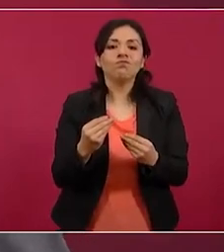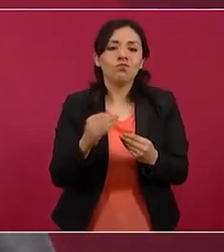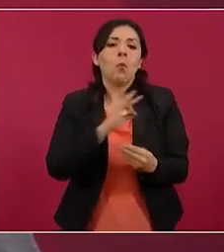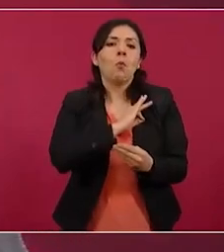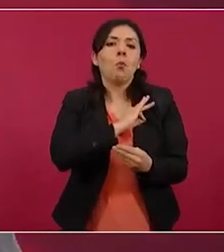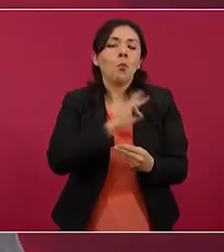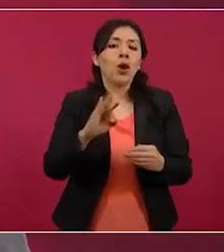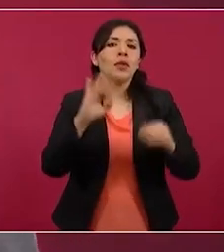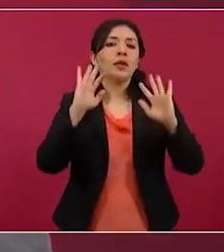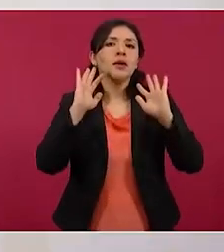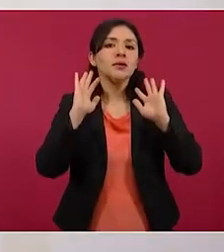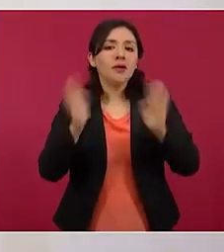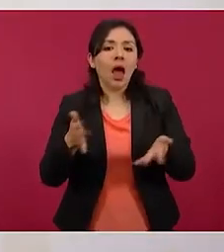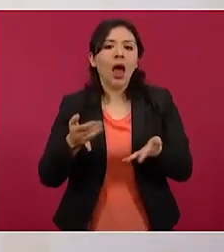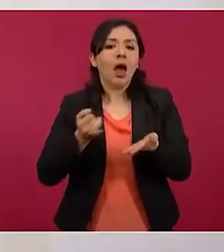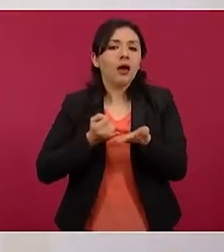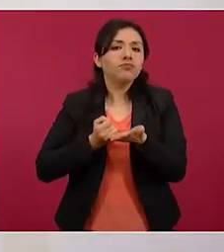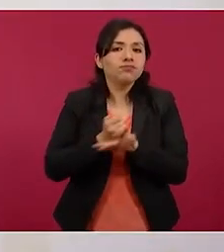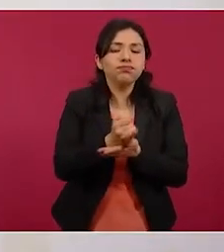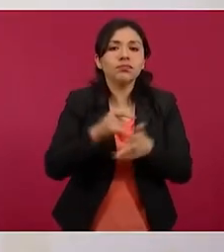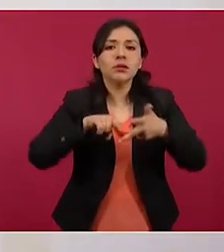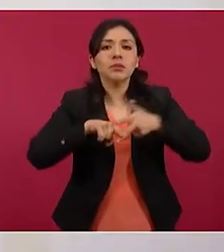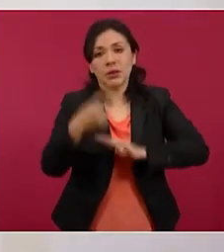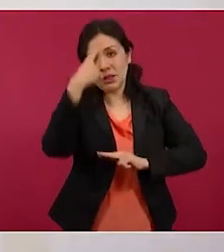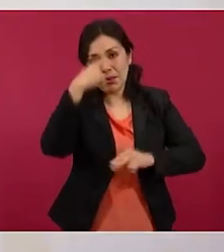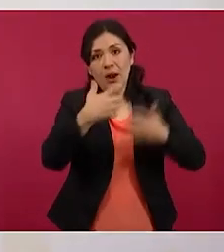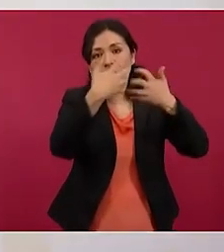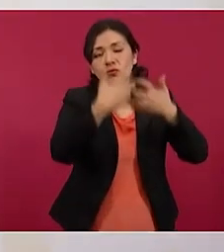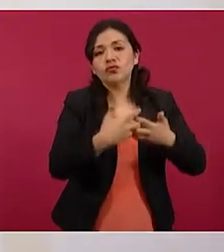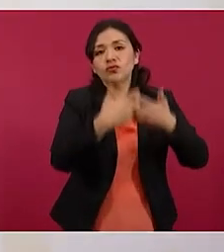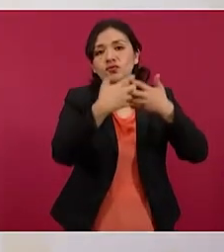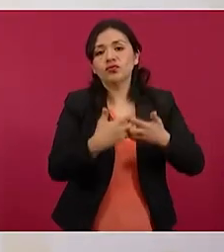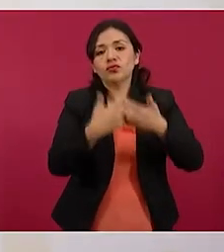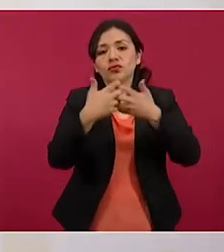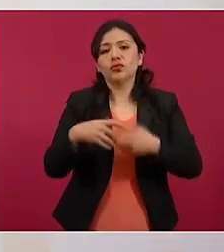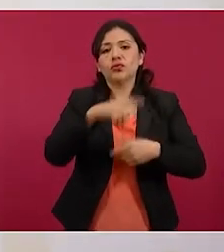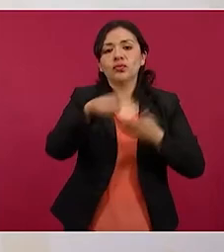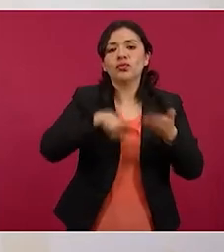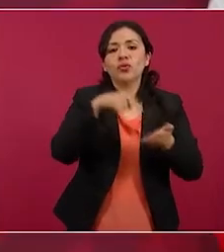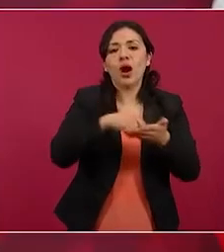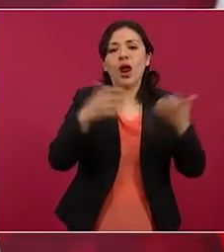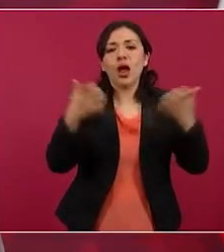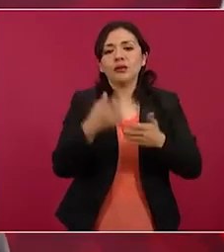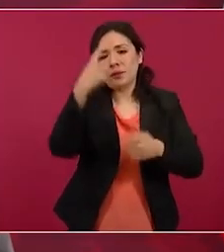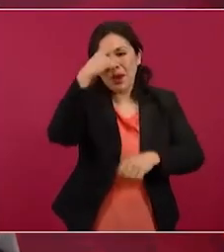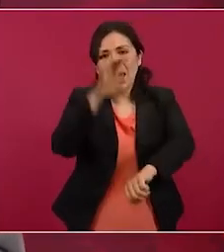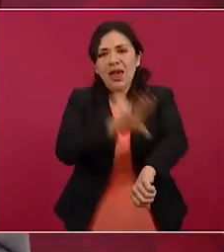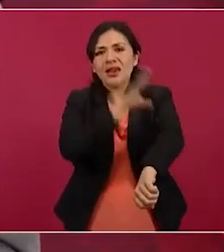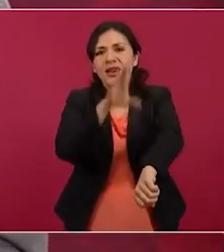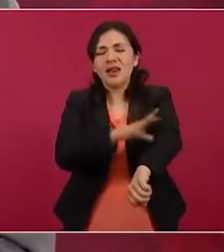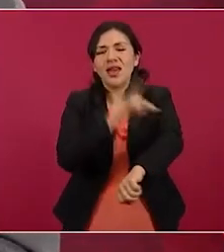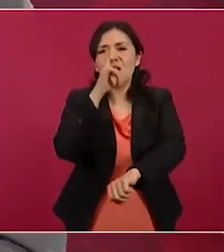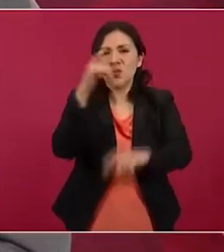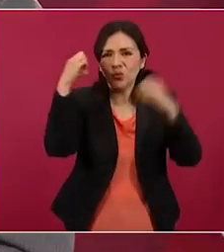echar a andar todas las plantas de generación de energía